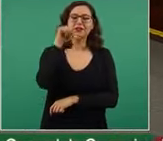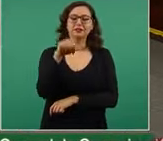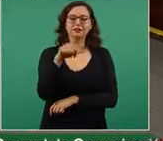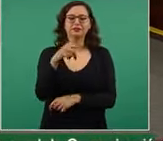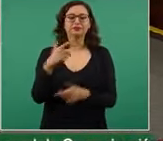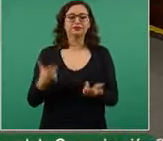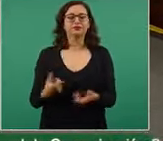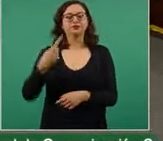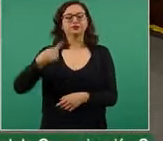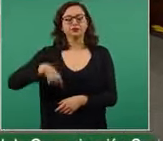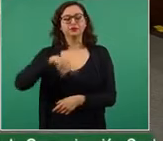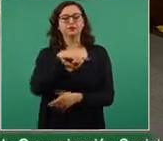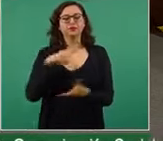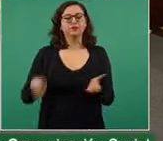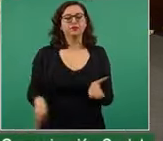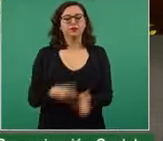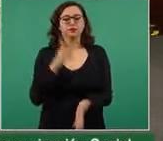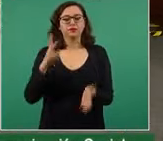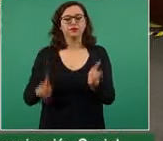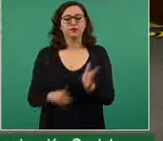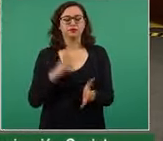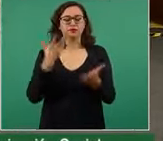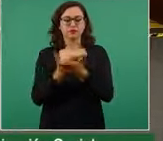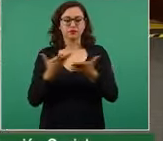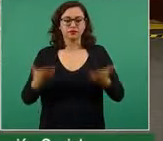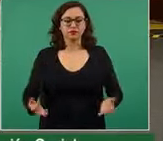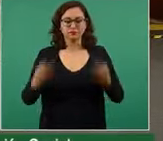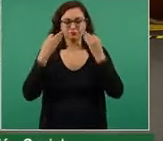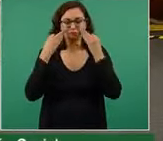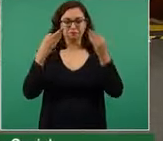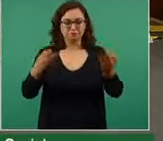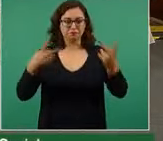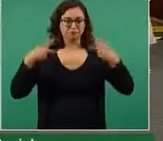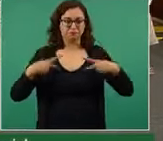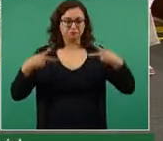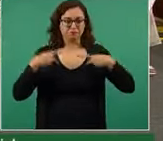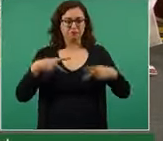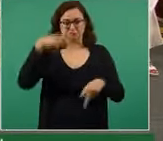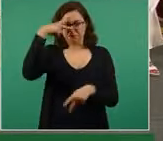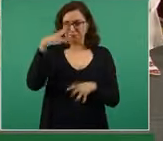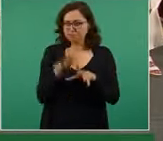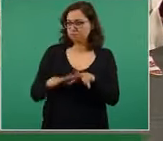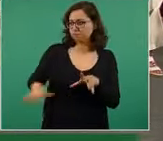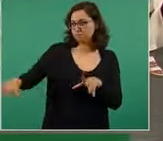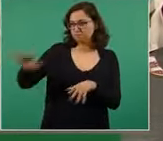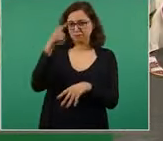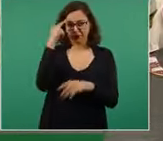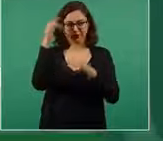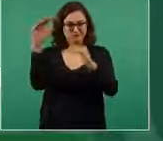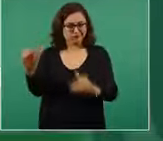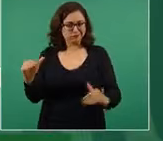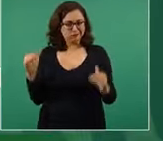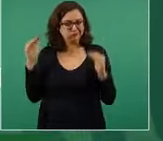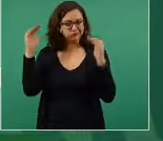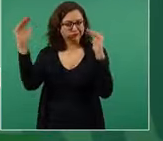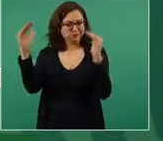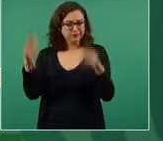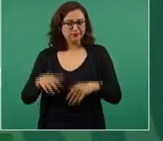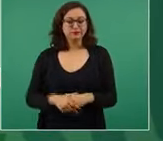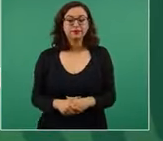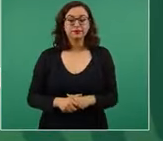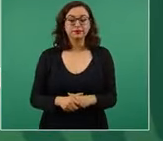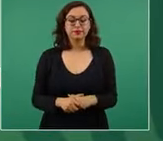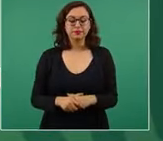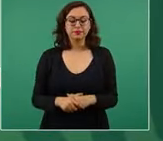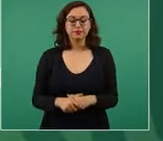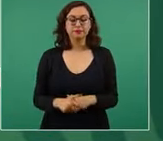es más notorio. El pueblo de México es de los pueblos más conscientes del mundo,